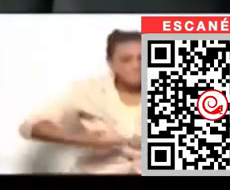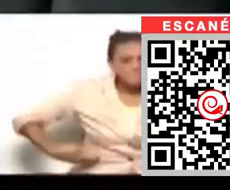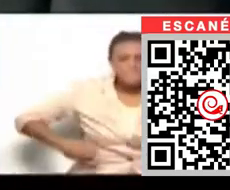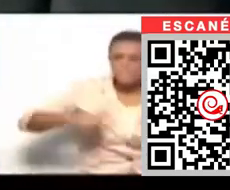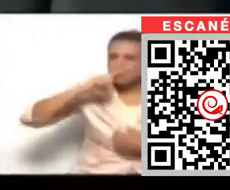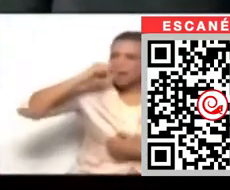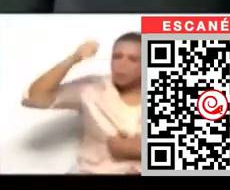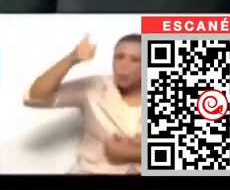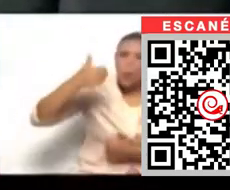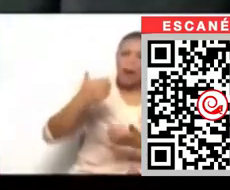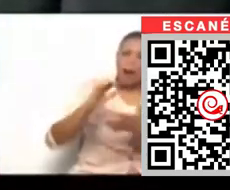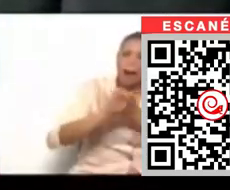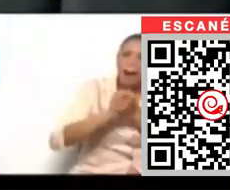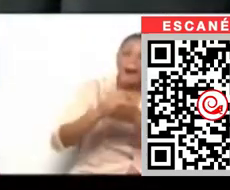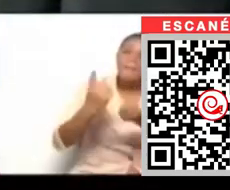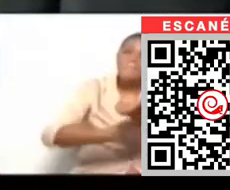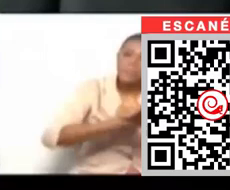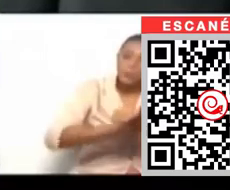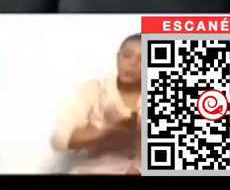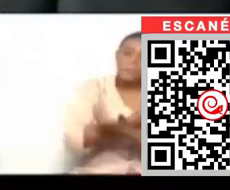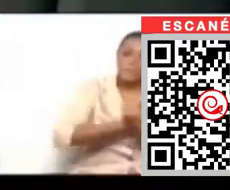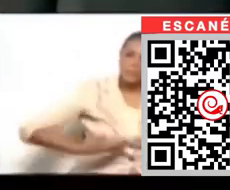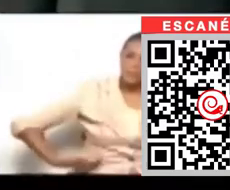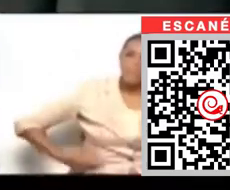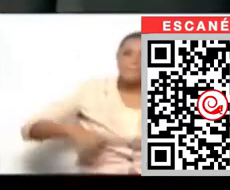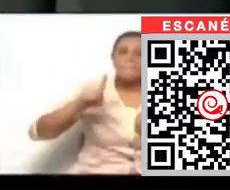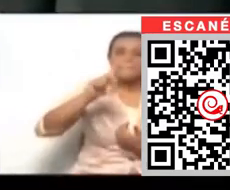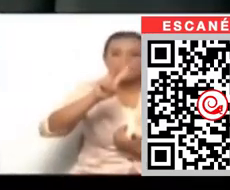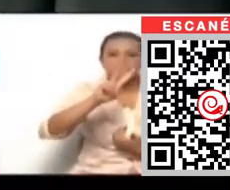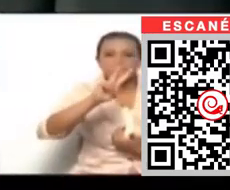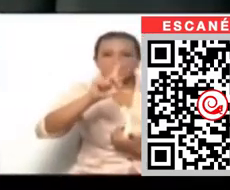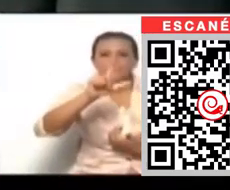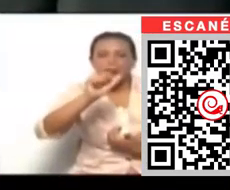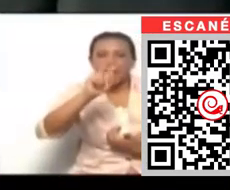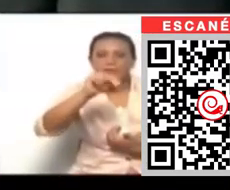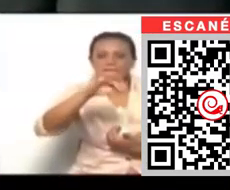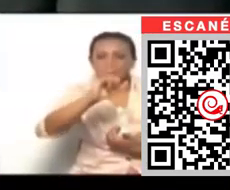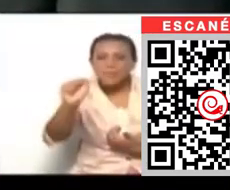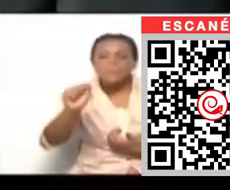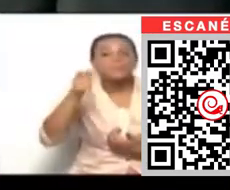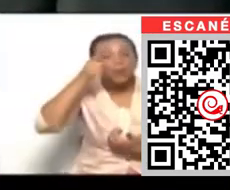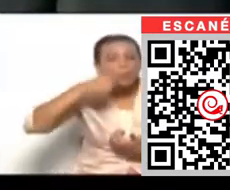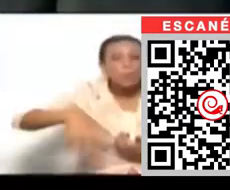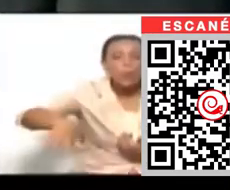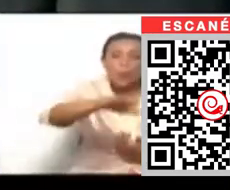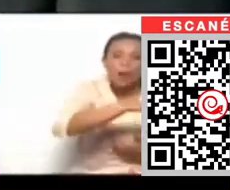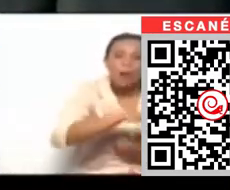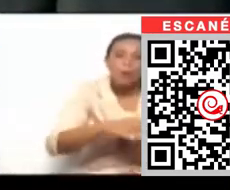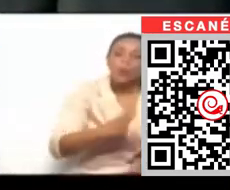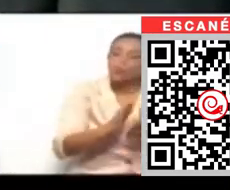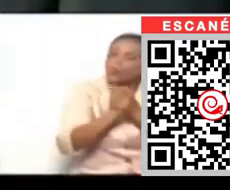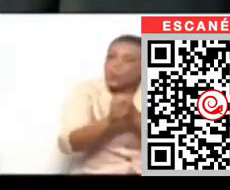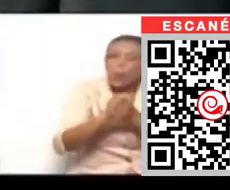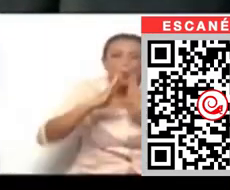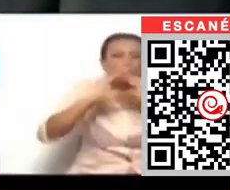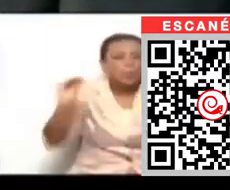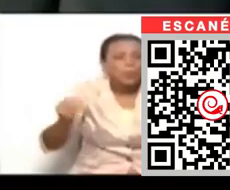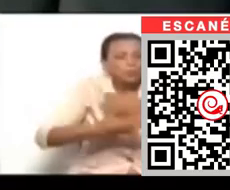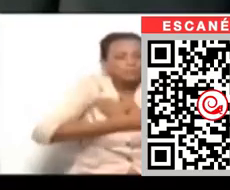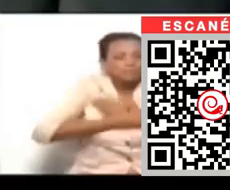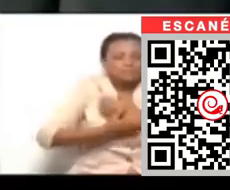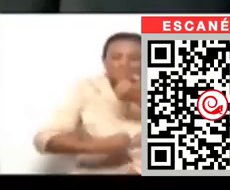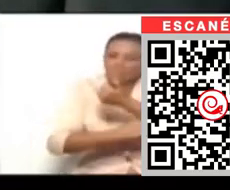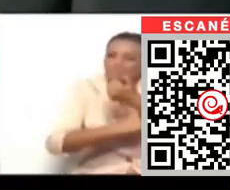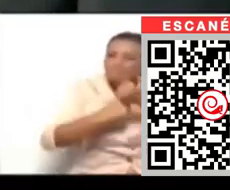mayor, nuestro admirado presidente Vladimir Putin y nuestro amado pueblo de Rusia, toda la solidaridad y el